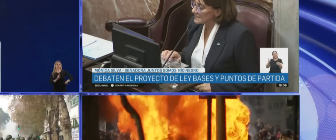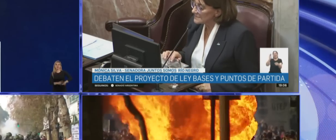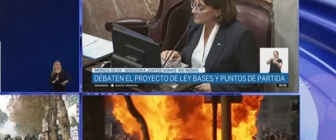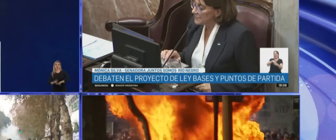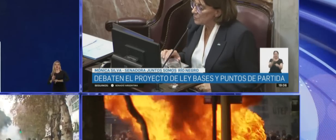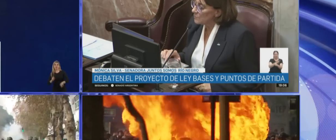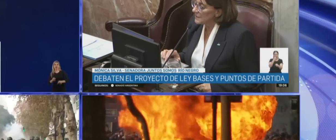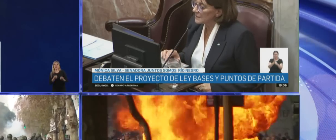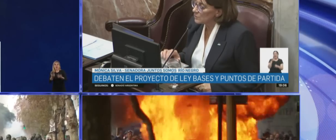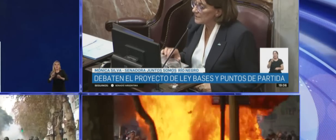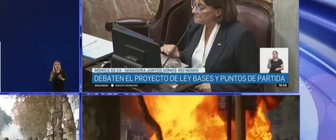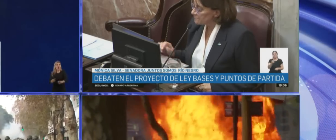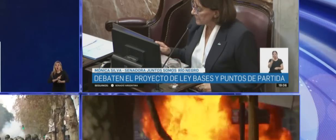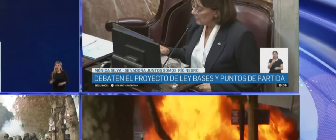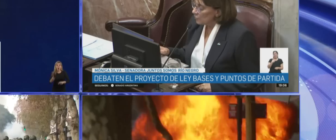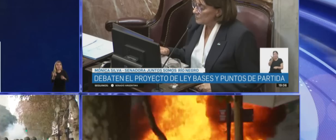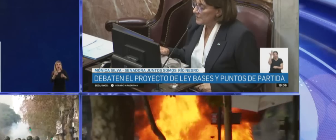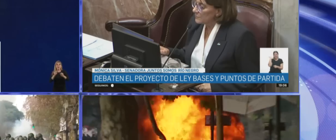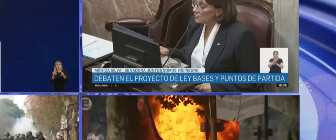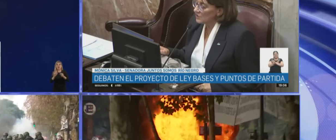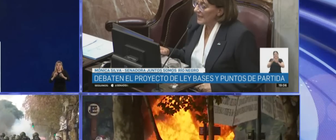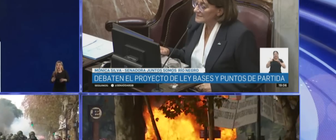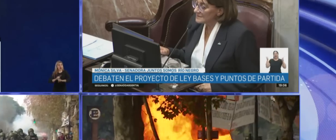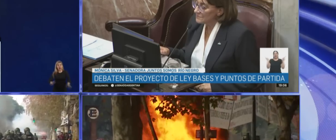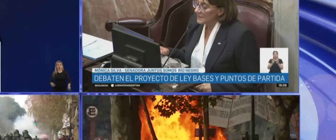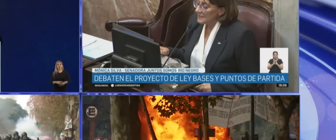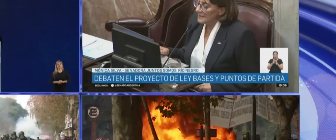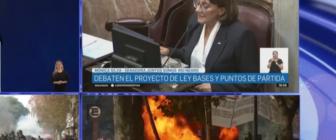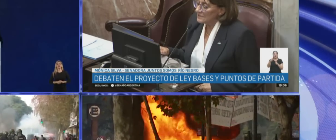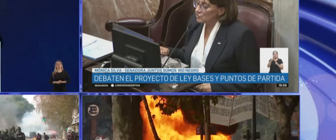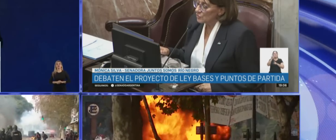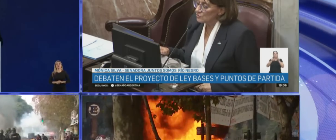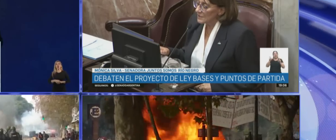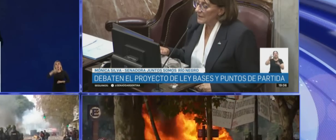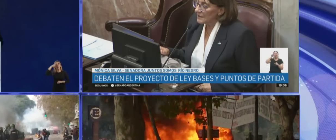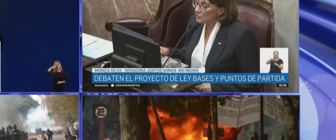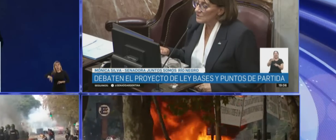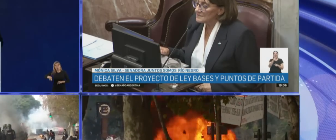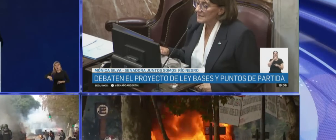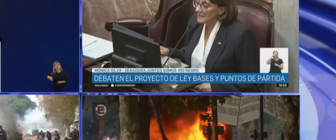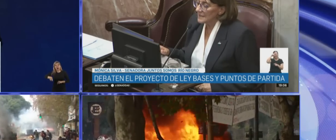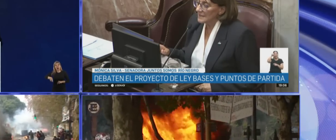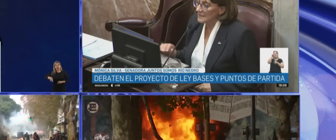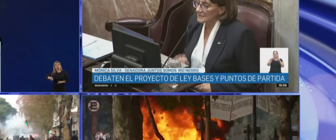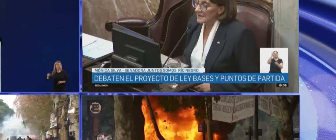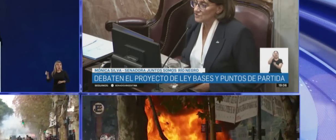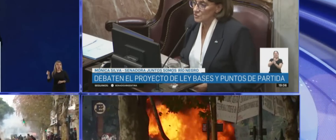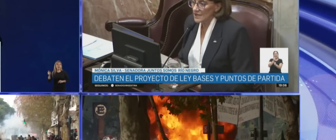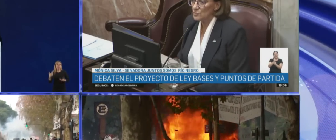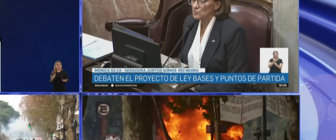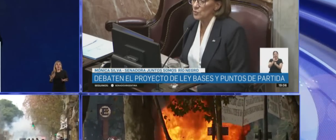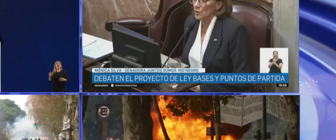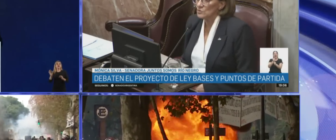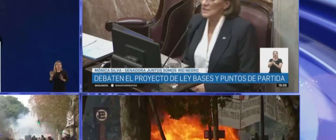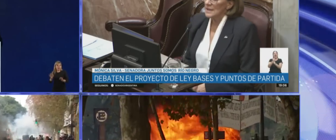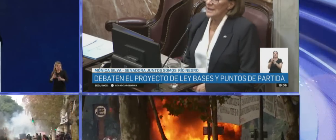bienes y ofrece mejores servicios a un mejor precio. Y por último, como si todo esto no alcanzara, también